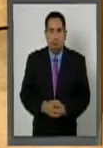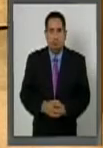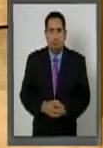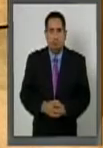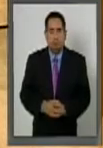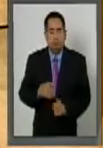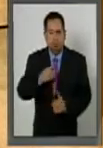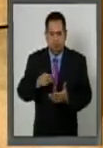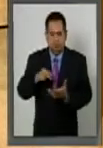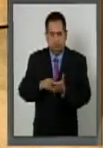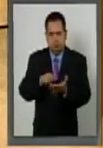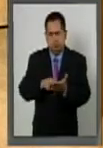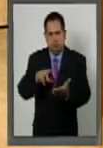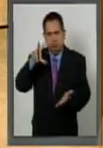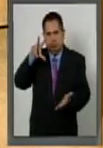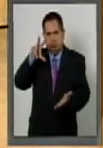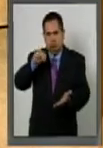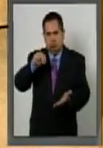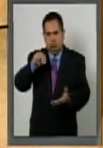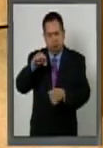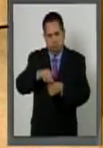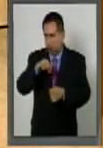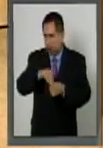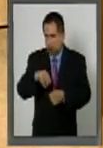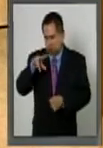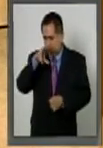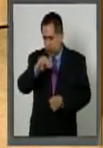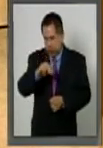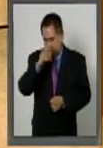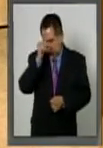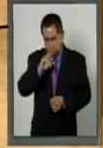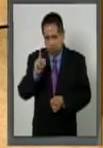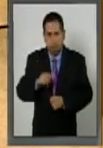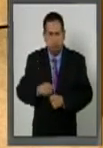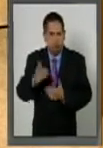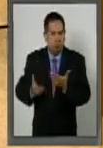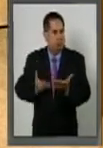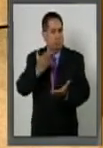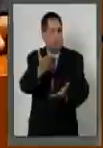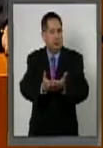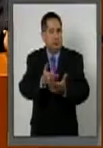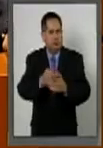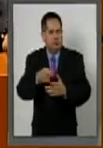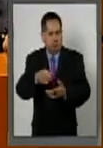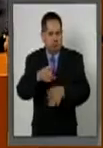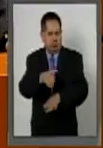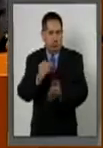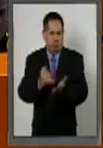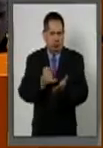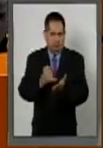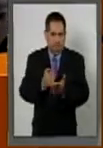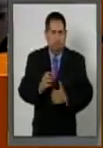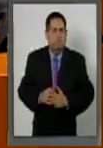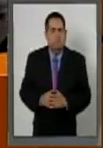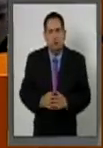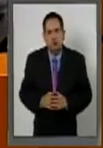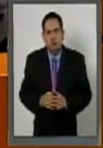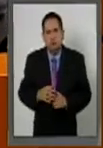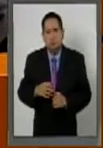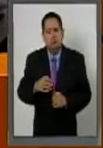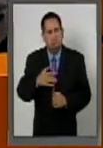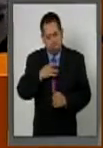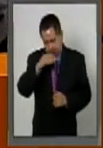posicionar mi voto en contra de ésta propuesta fiscal era una reflexión